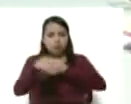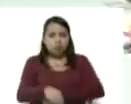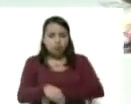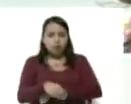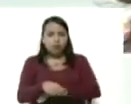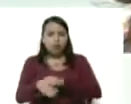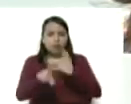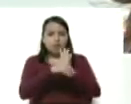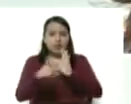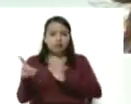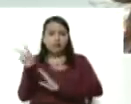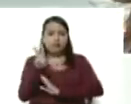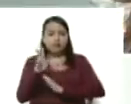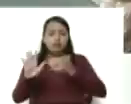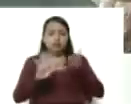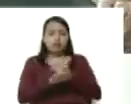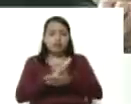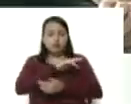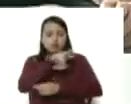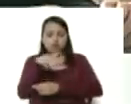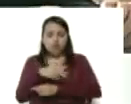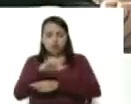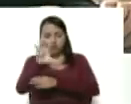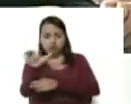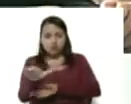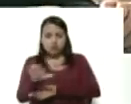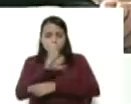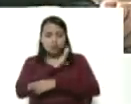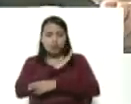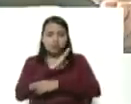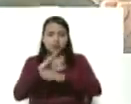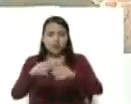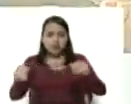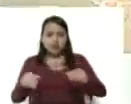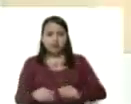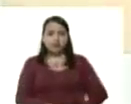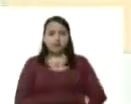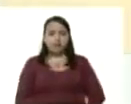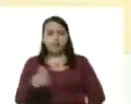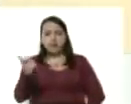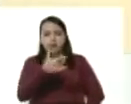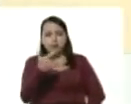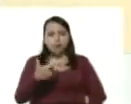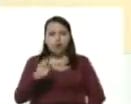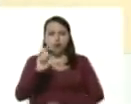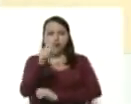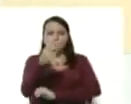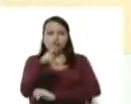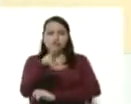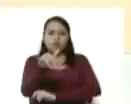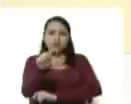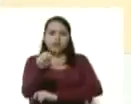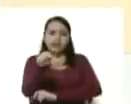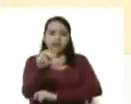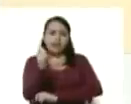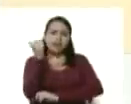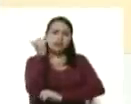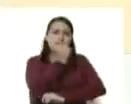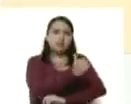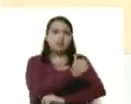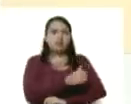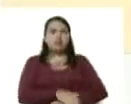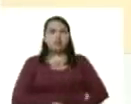Venezuela sobre nuestro territorio esequivo. Buscaba entonces Guyana asesinar